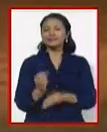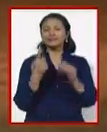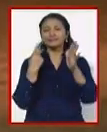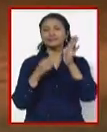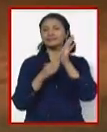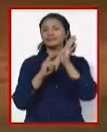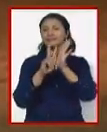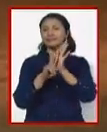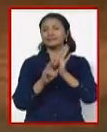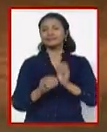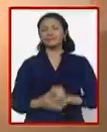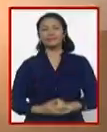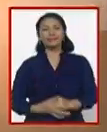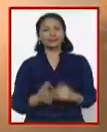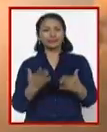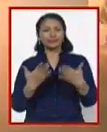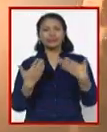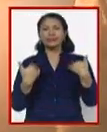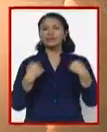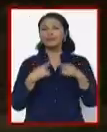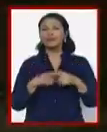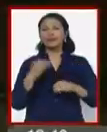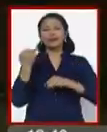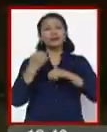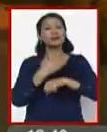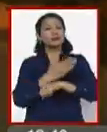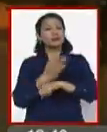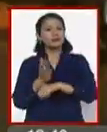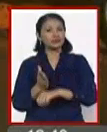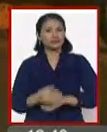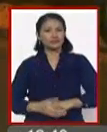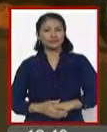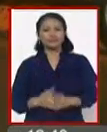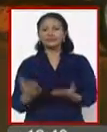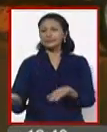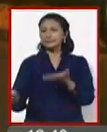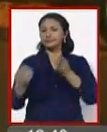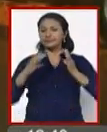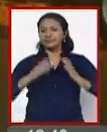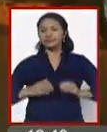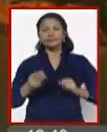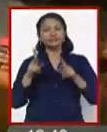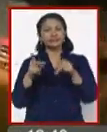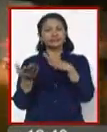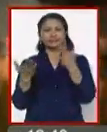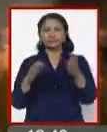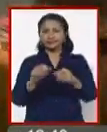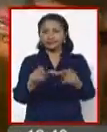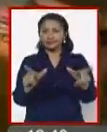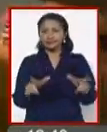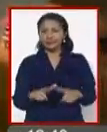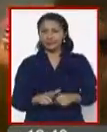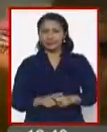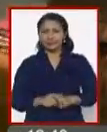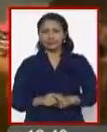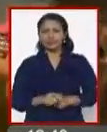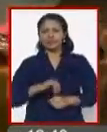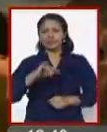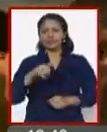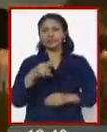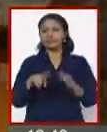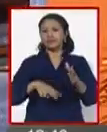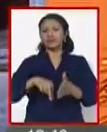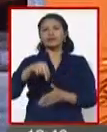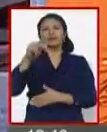las imágenes que vemos a continuación corresponden porque en las últimas horas se ha realizado el levantamiento de un cuerpo sin vida en la zona de la urbanización Jardines